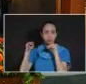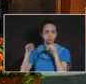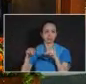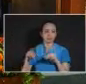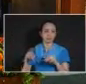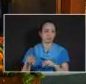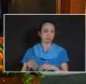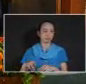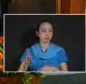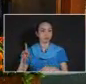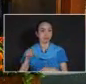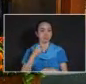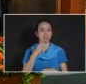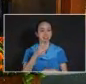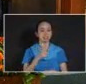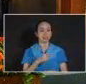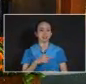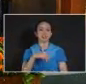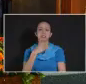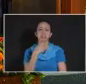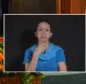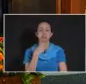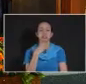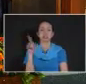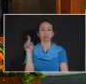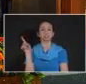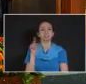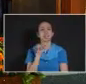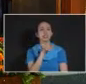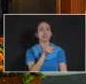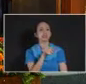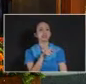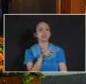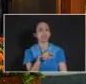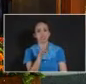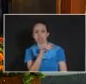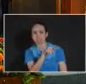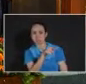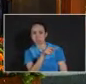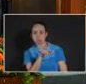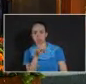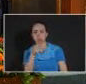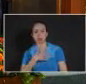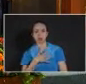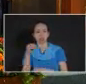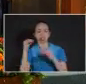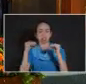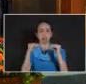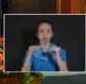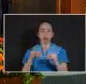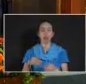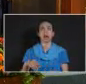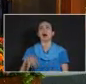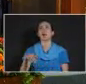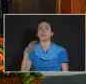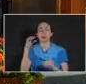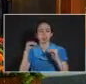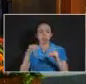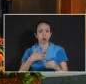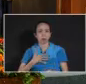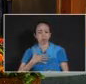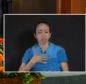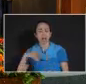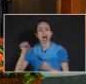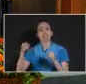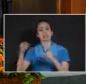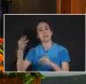y eso que estás diciendo, ¿en dónde está? Y eso, ah no, eso nos lo enseñaron hace 20 años, ah no puede ser, ¿y en dónde